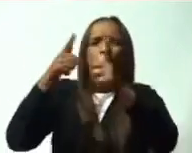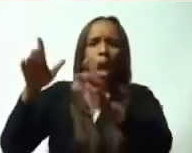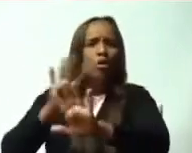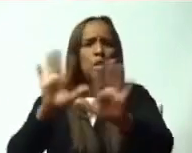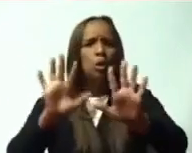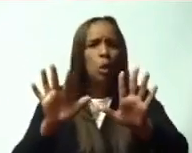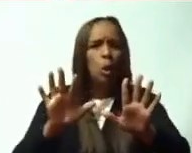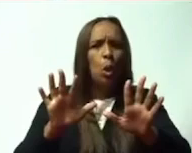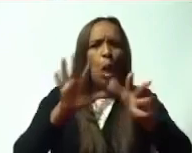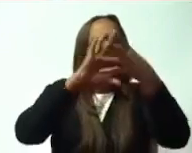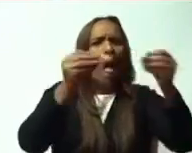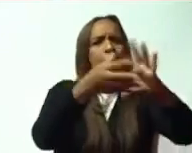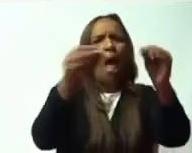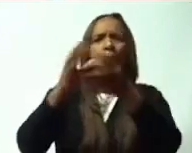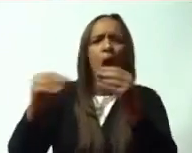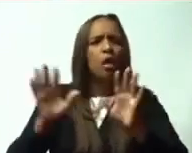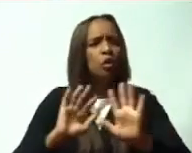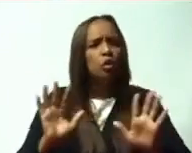nuestro comportamiento.